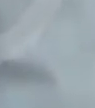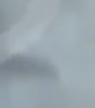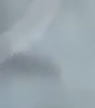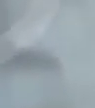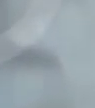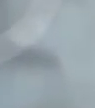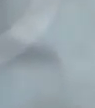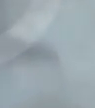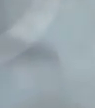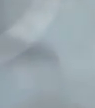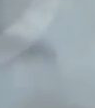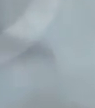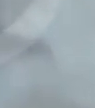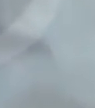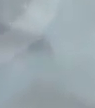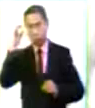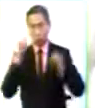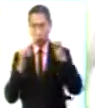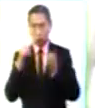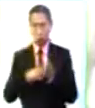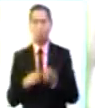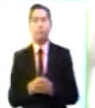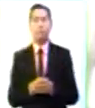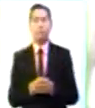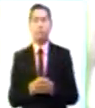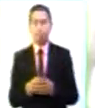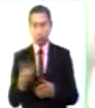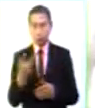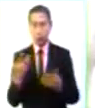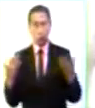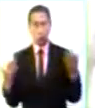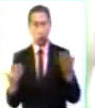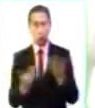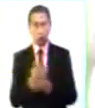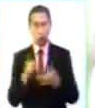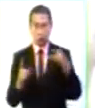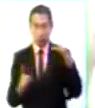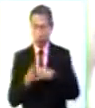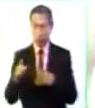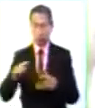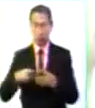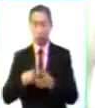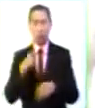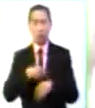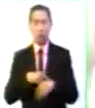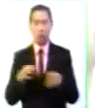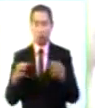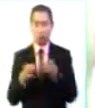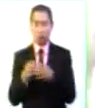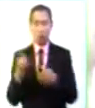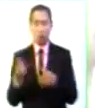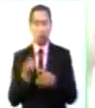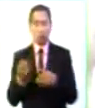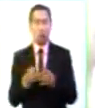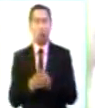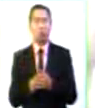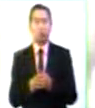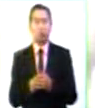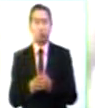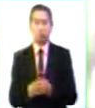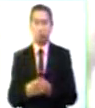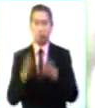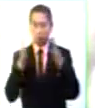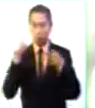Paz, además de los otros casos. Los tres nuevos casos iniciaron su periodo de aislamiento estricto con las medidas